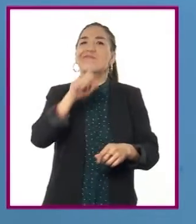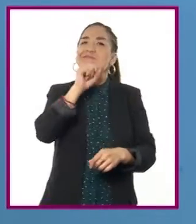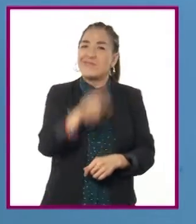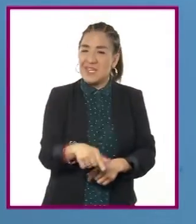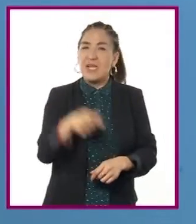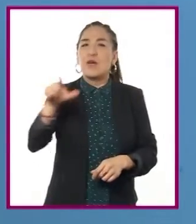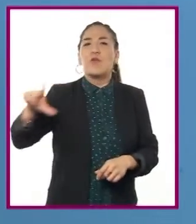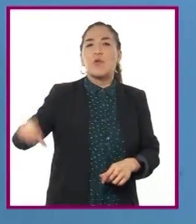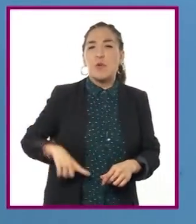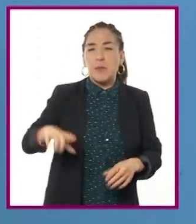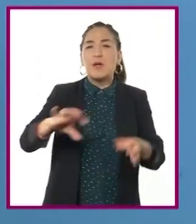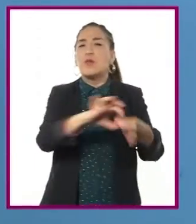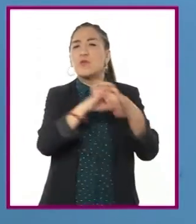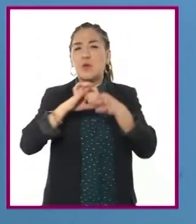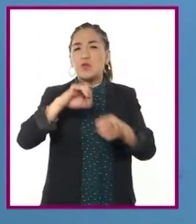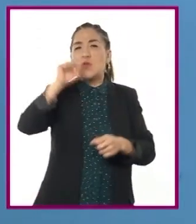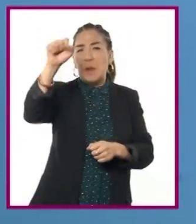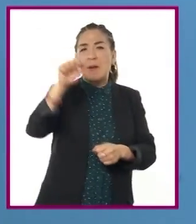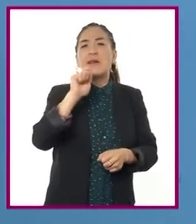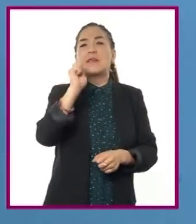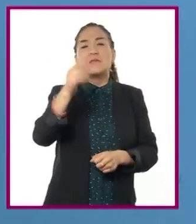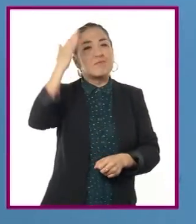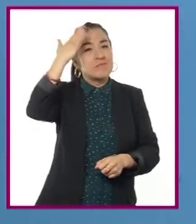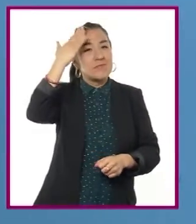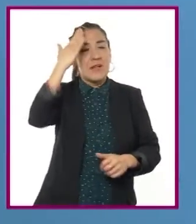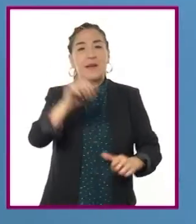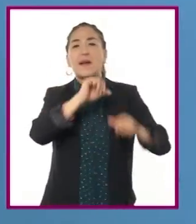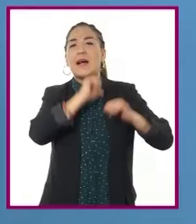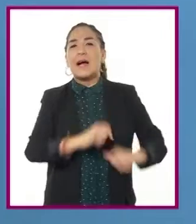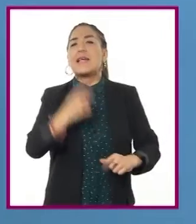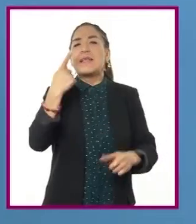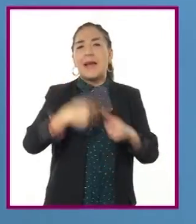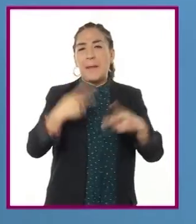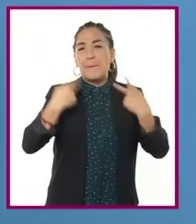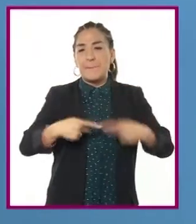el gobierno de la Unión Soviética, encabezado en ese